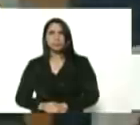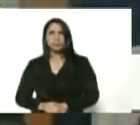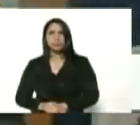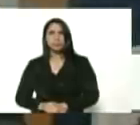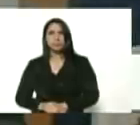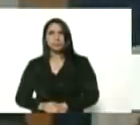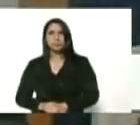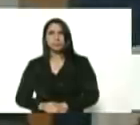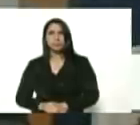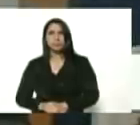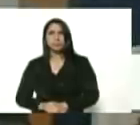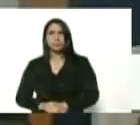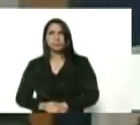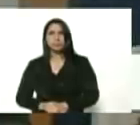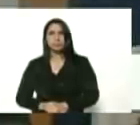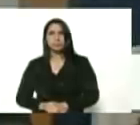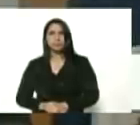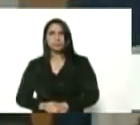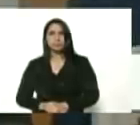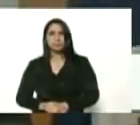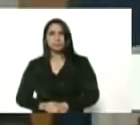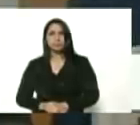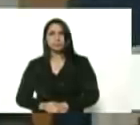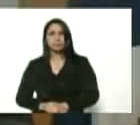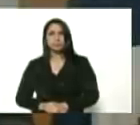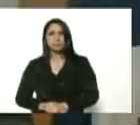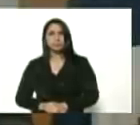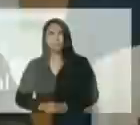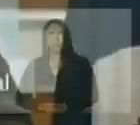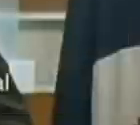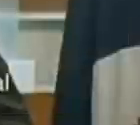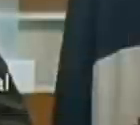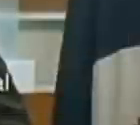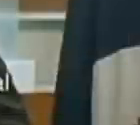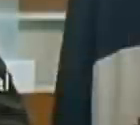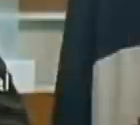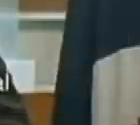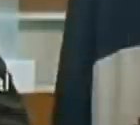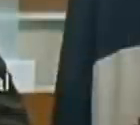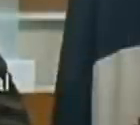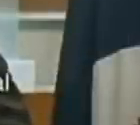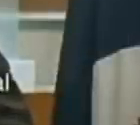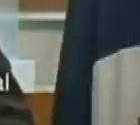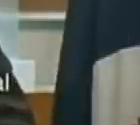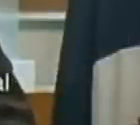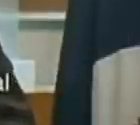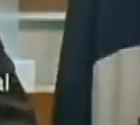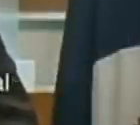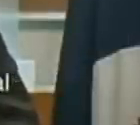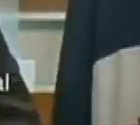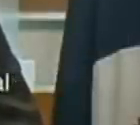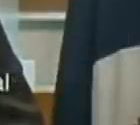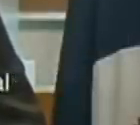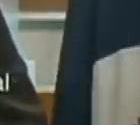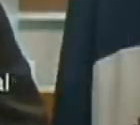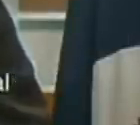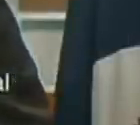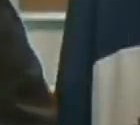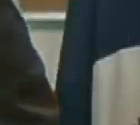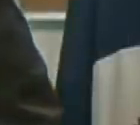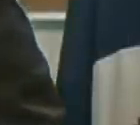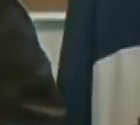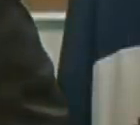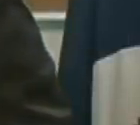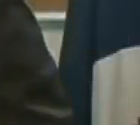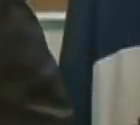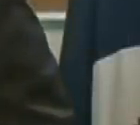First, our help to stabilize some of the world's most unstable places. In Venezuela, I'm pleased to report that the multilateral effort to restore democracy